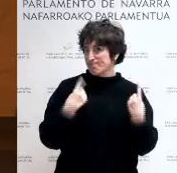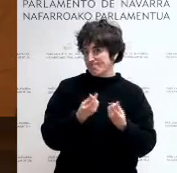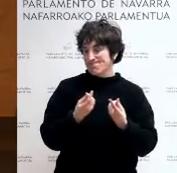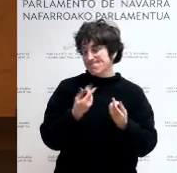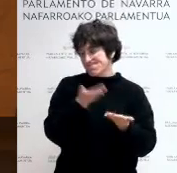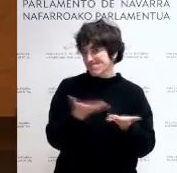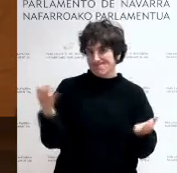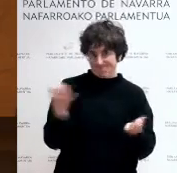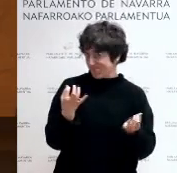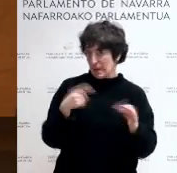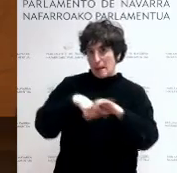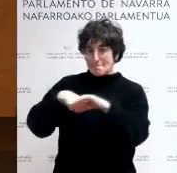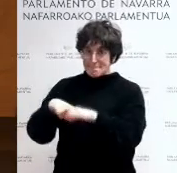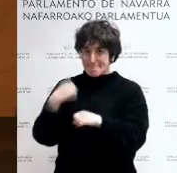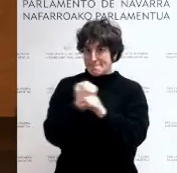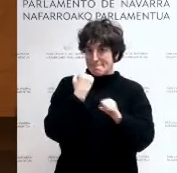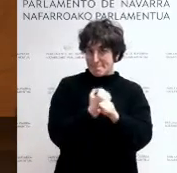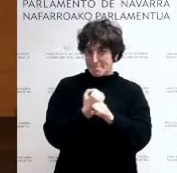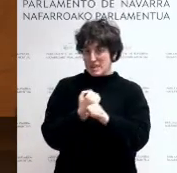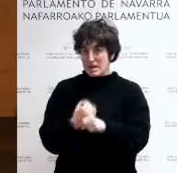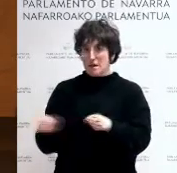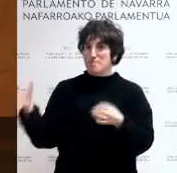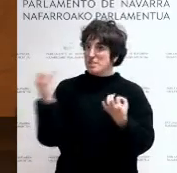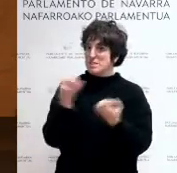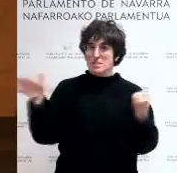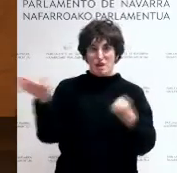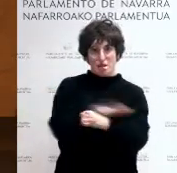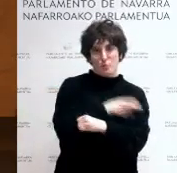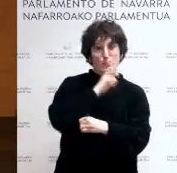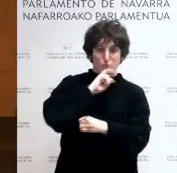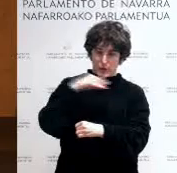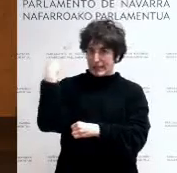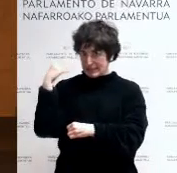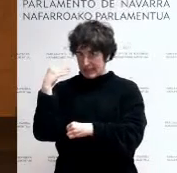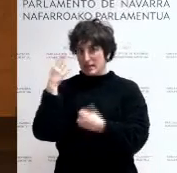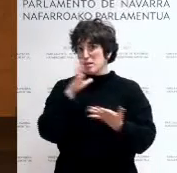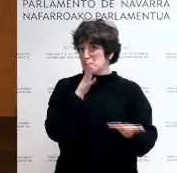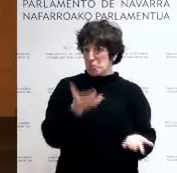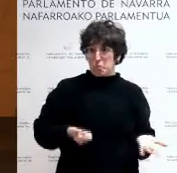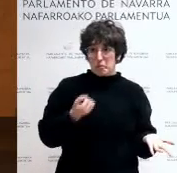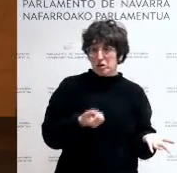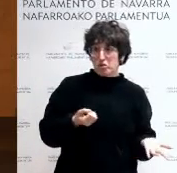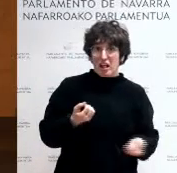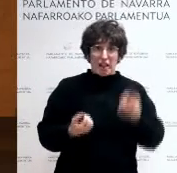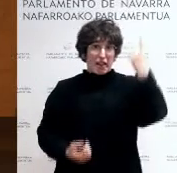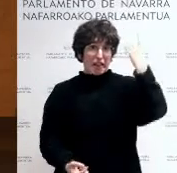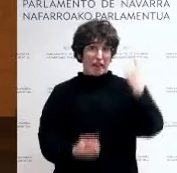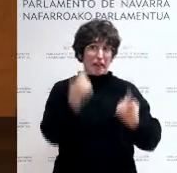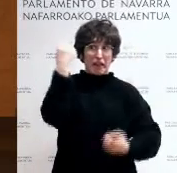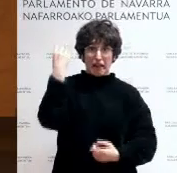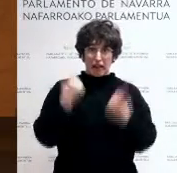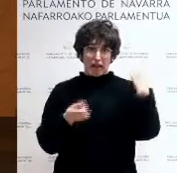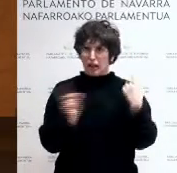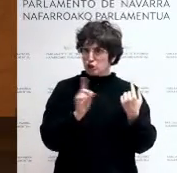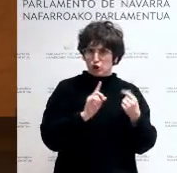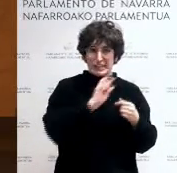radiología de los hospitales comarcales de Tudela y de Estella, porque hacer una ecografía no es algo anecdótico en un hospital, lo he explicado al principio, es la segunda